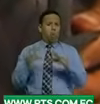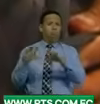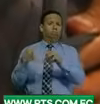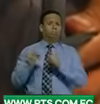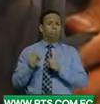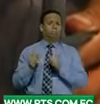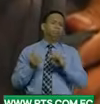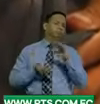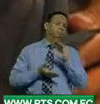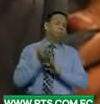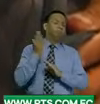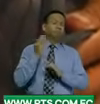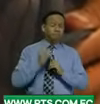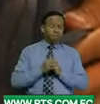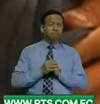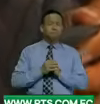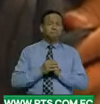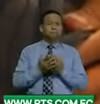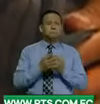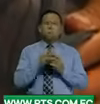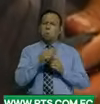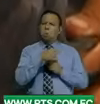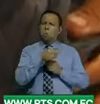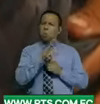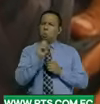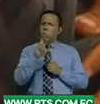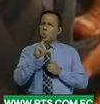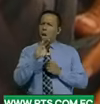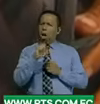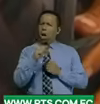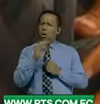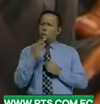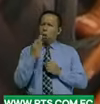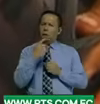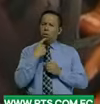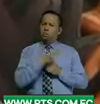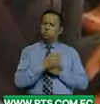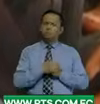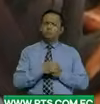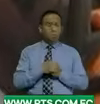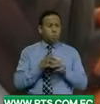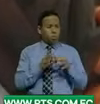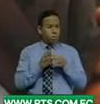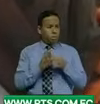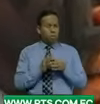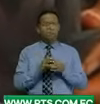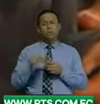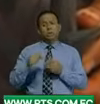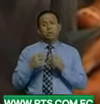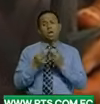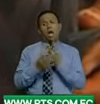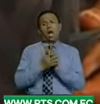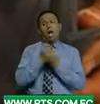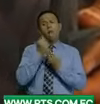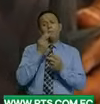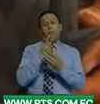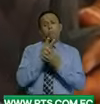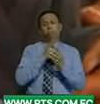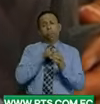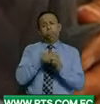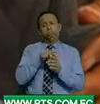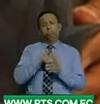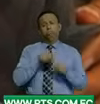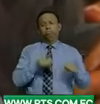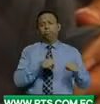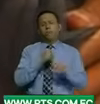se lo llevaron nomás. A la troncal, y así se lo llevaron. ¿Y venía con otro compañero? Sí, con un compañero que está joven aquí, pero sí no tengo conocimiento